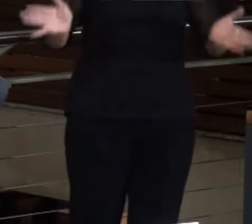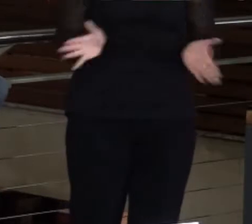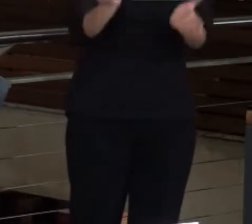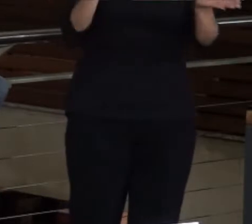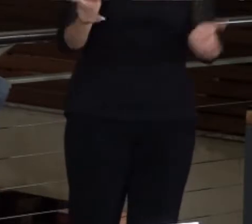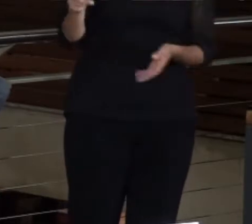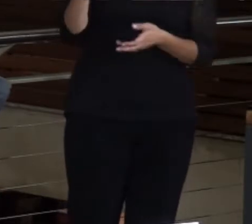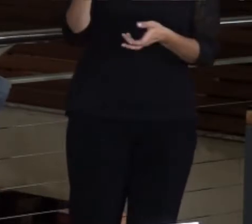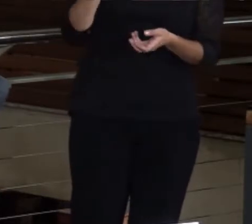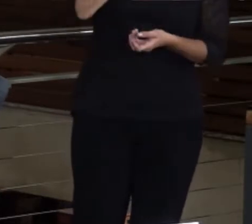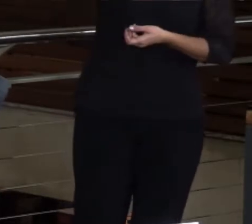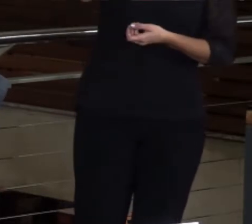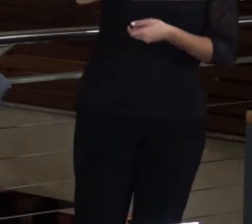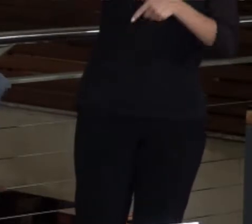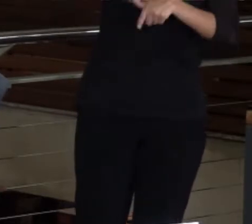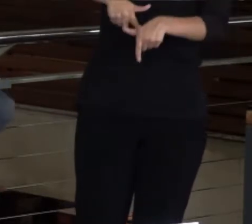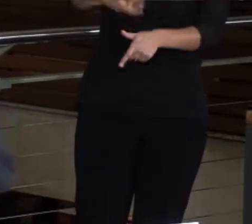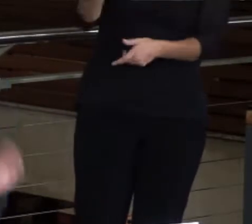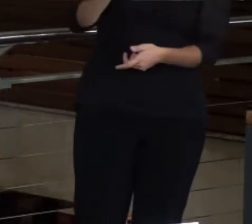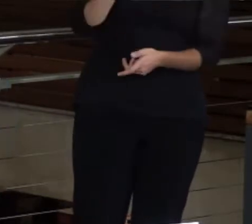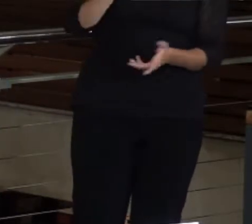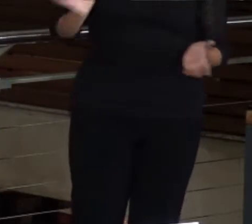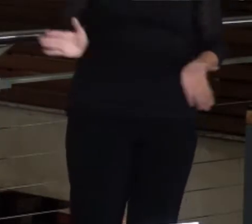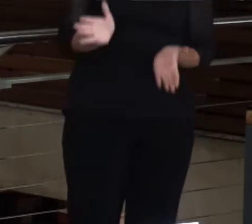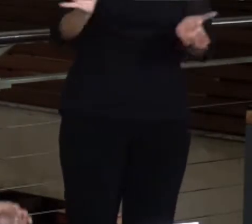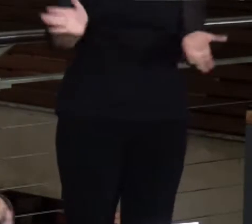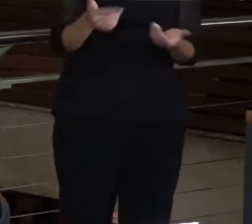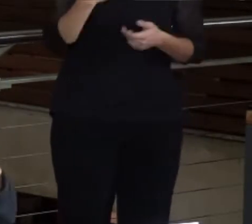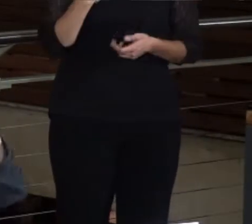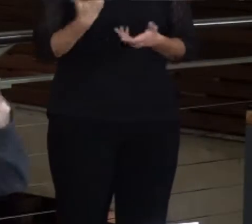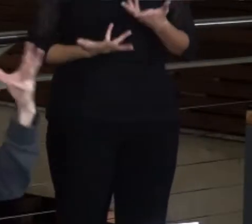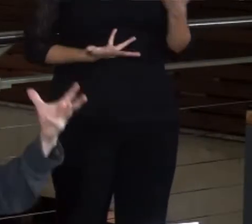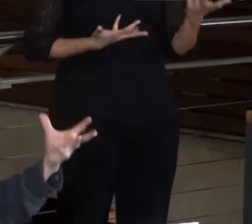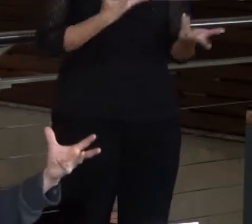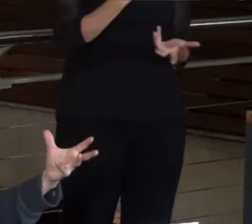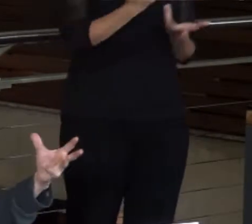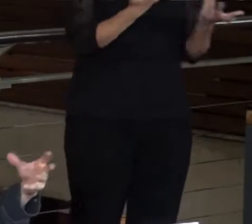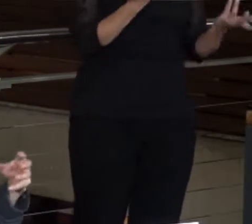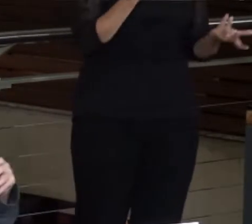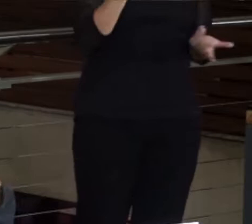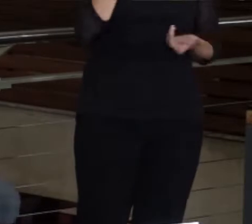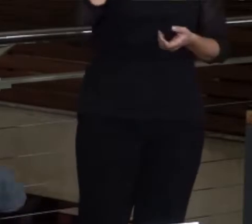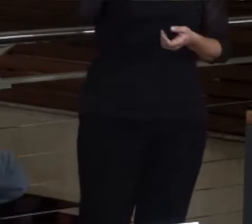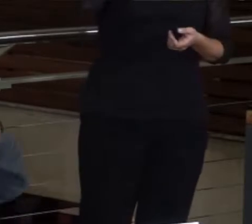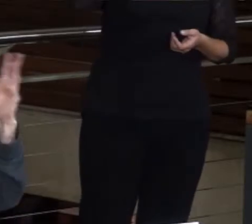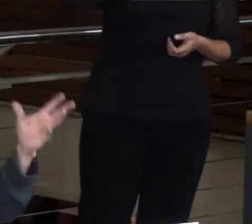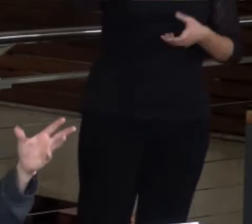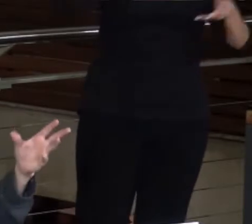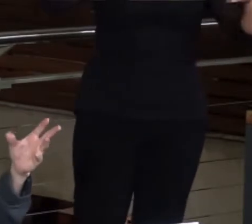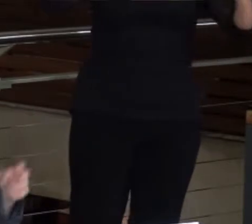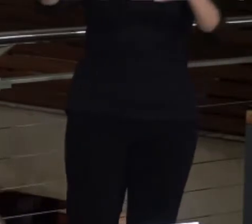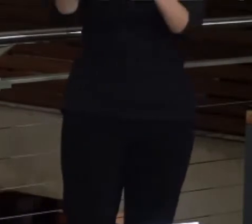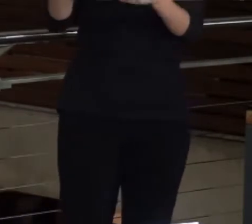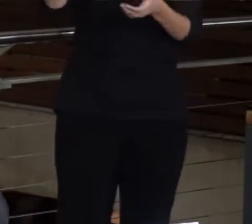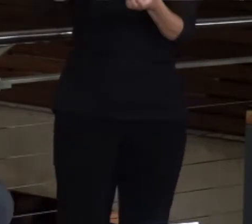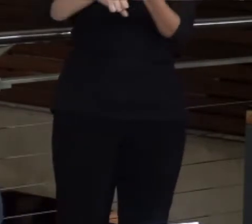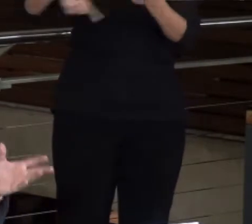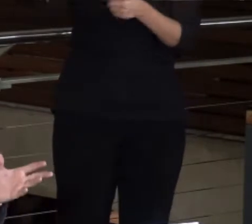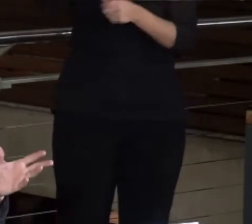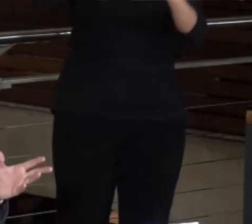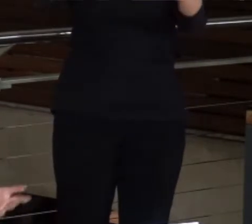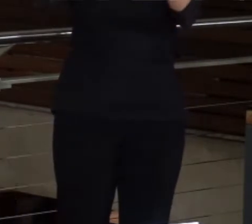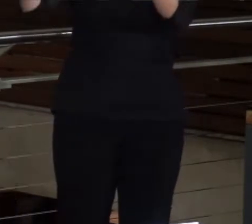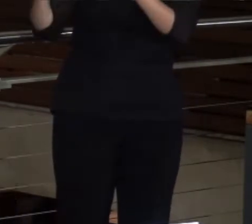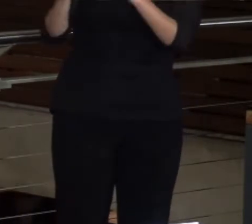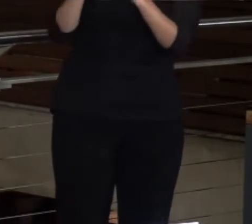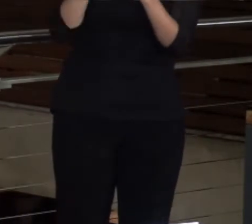y bueno entonces yo dije yo no esté fui a una ceremonia que se hizo él tendrá que estar en el hospital en una incubadora